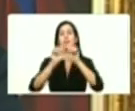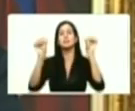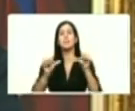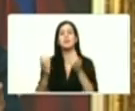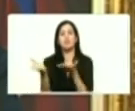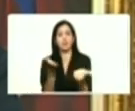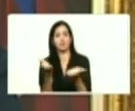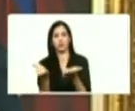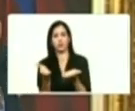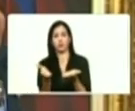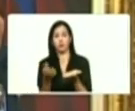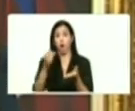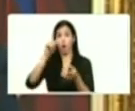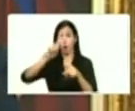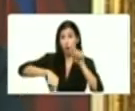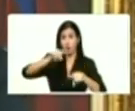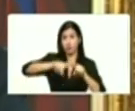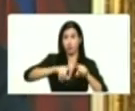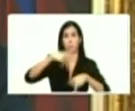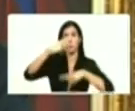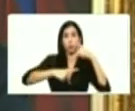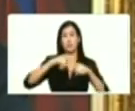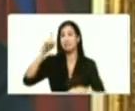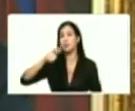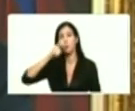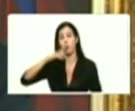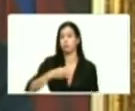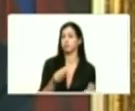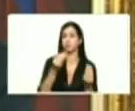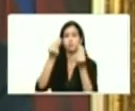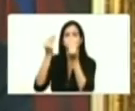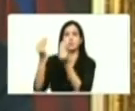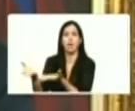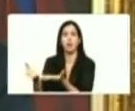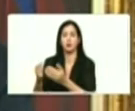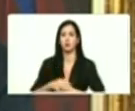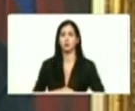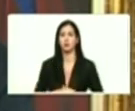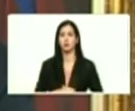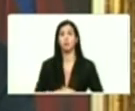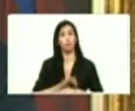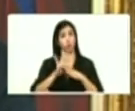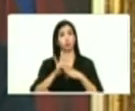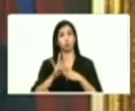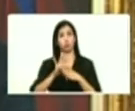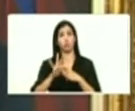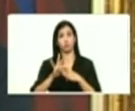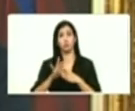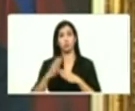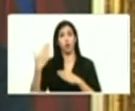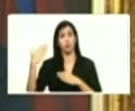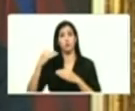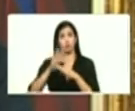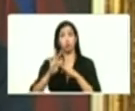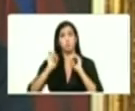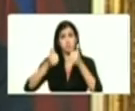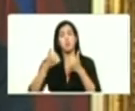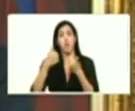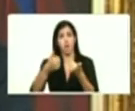llevar el producto a nuestro pueblo y como funcionó y ha funcionado pero como funcionó bien